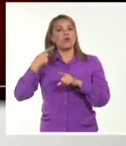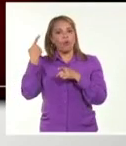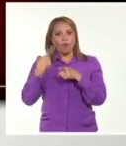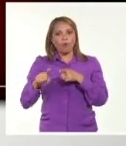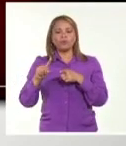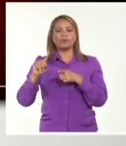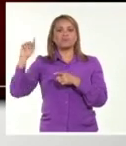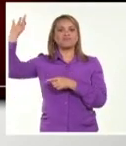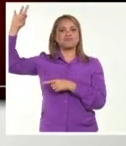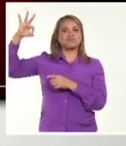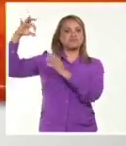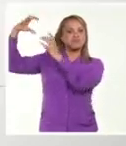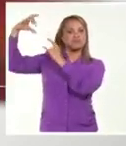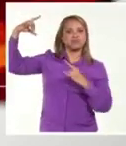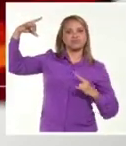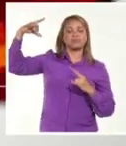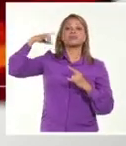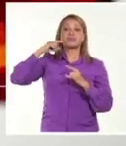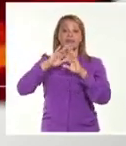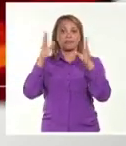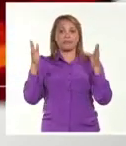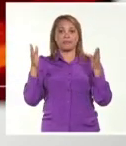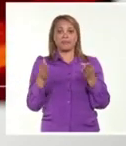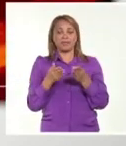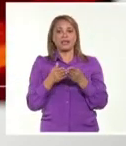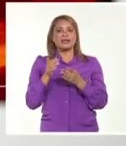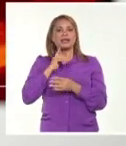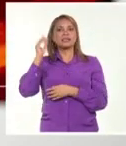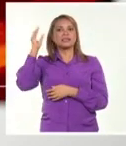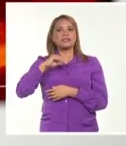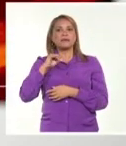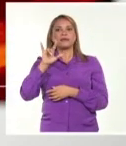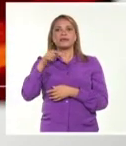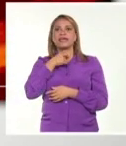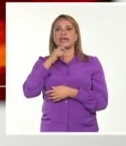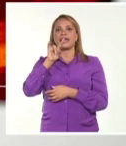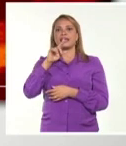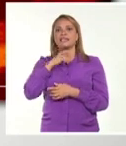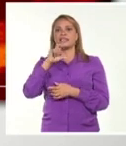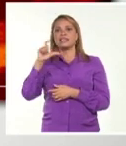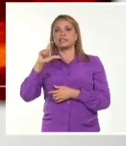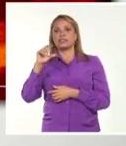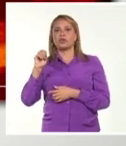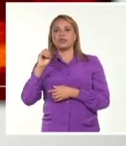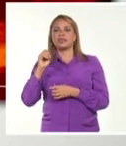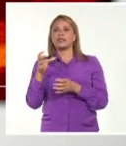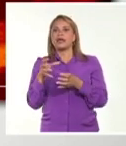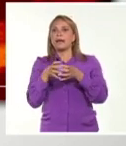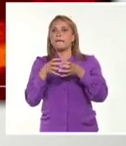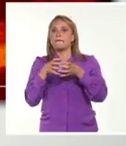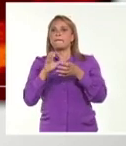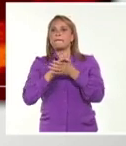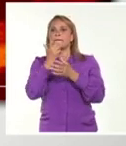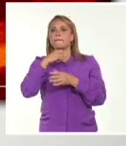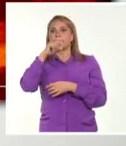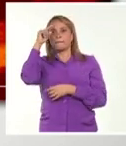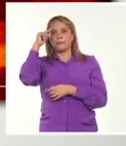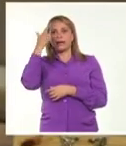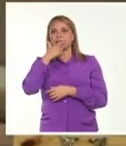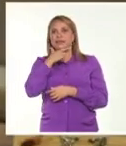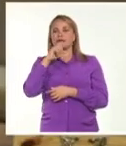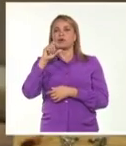arrojó plasma solar al espacio, lo que se conoce como eyección de masa coronal. Ese fenómeno fue el que alcanzó a la